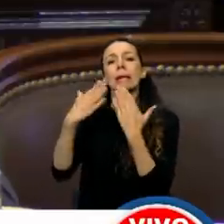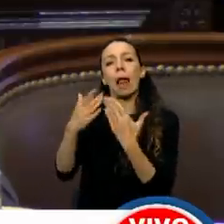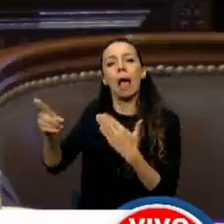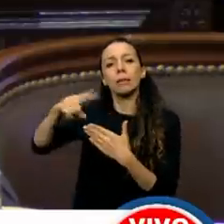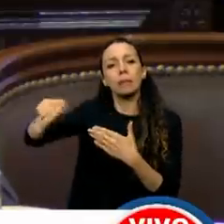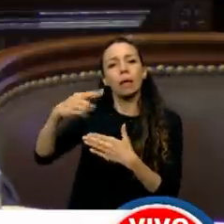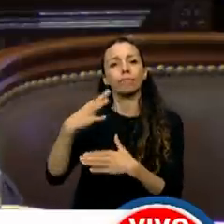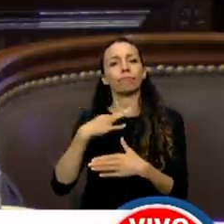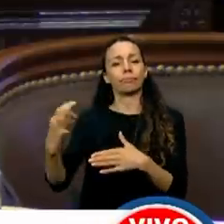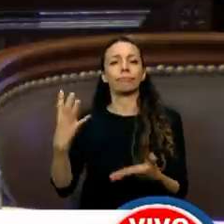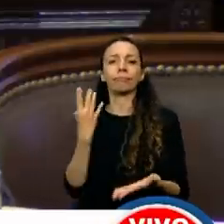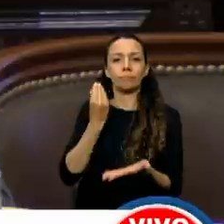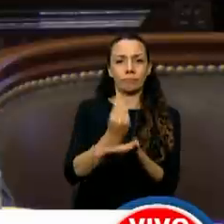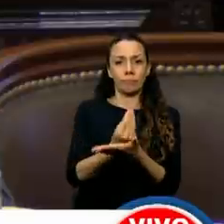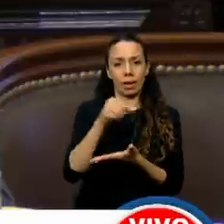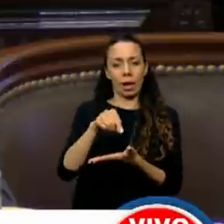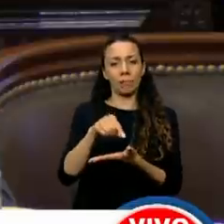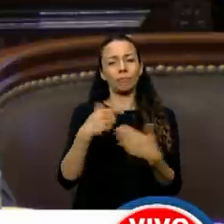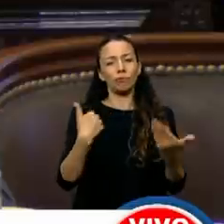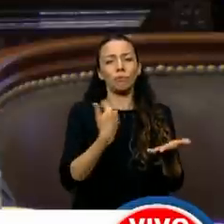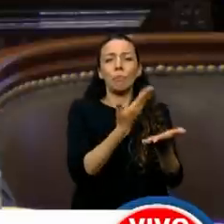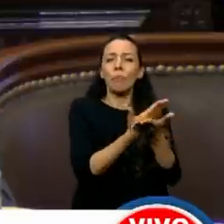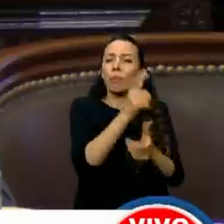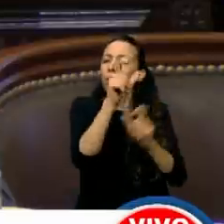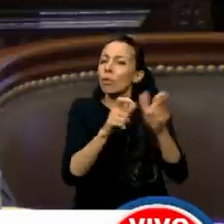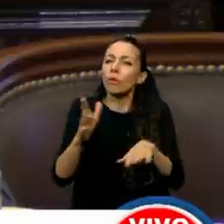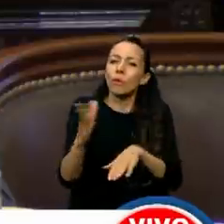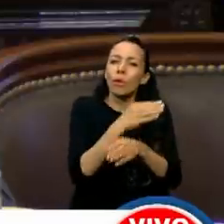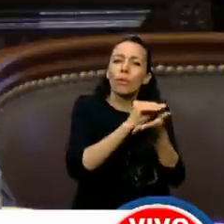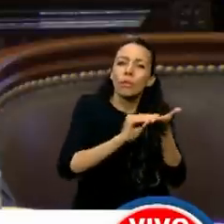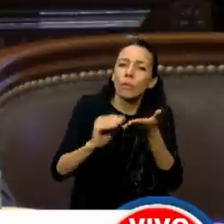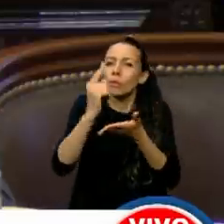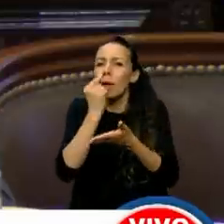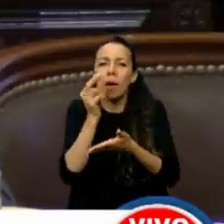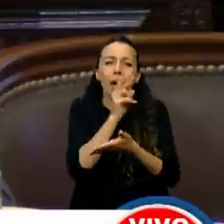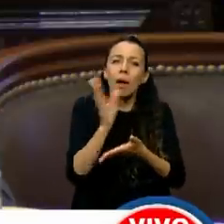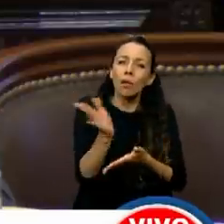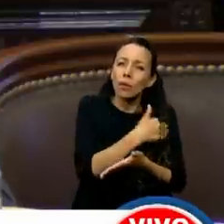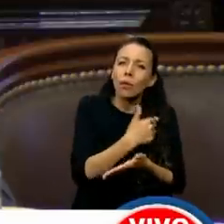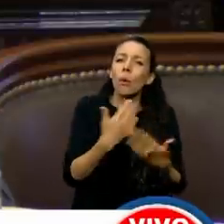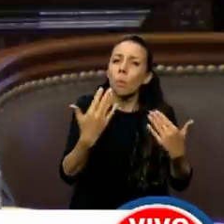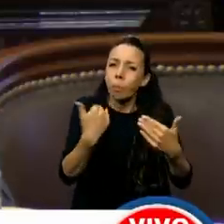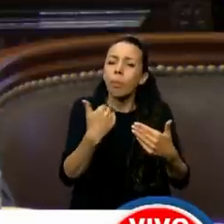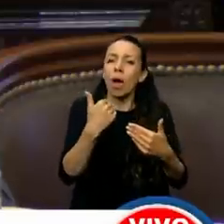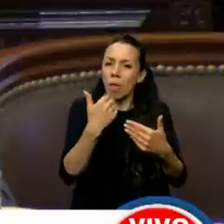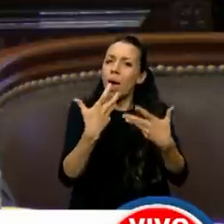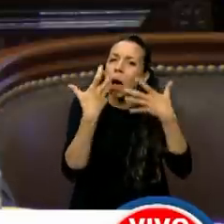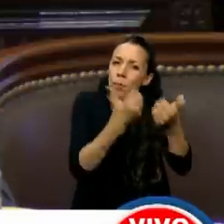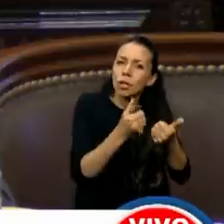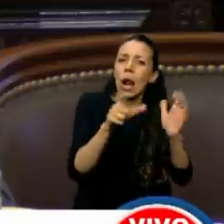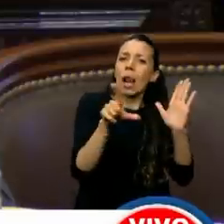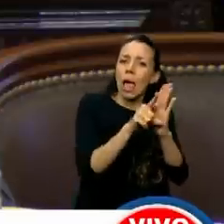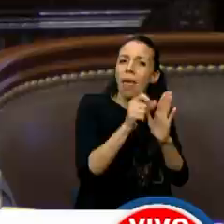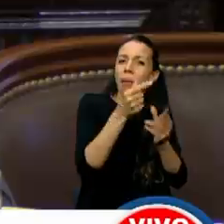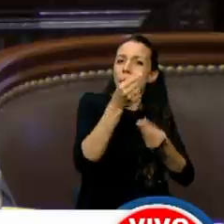por eso invito a todos los diputados y diputadas que puedan acompañar esta ley de presupuesto que va a ser muy